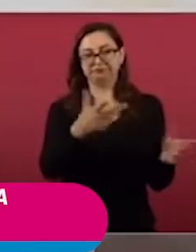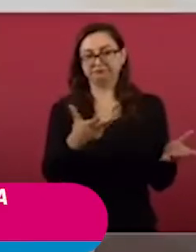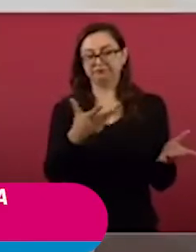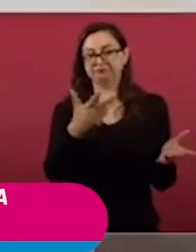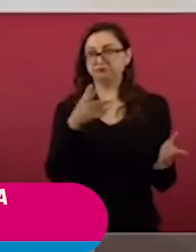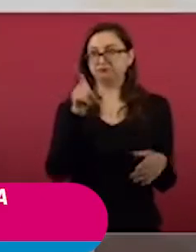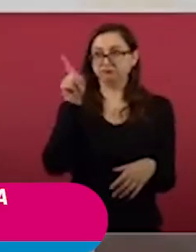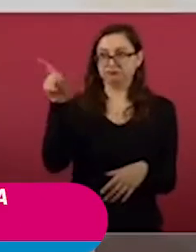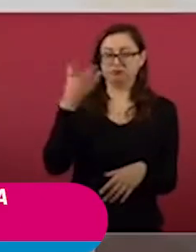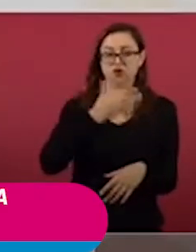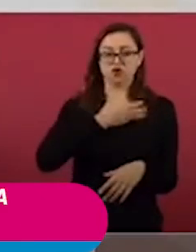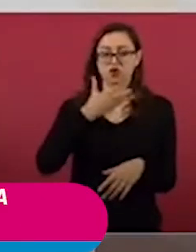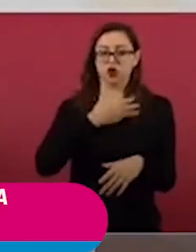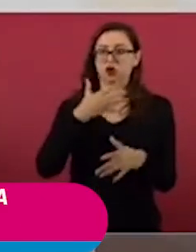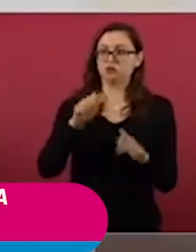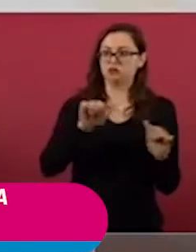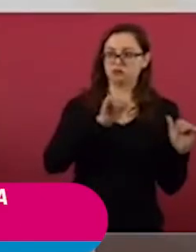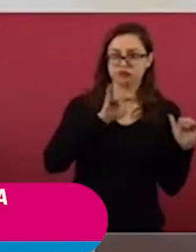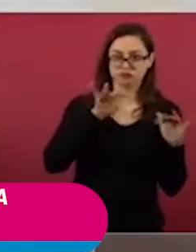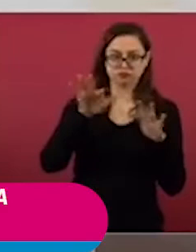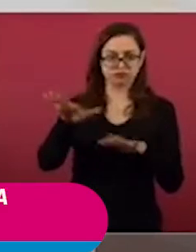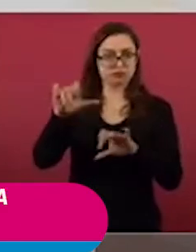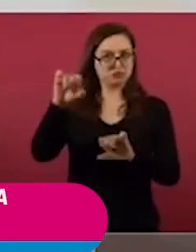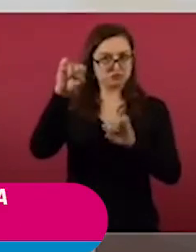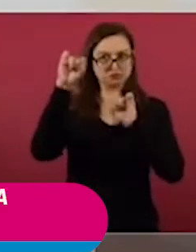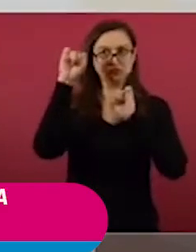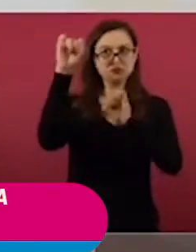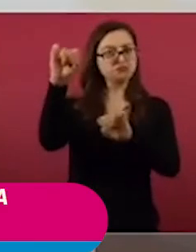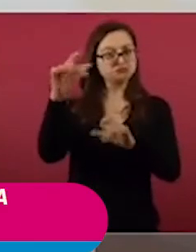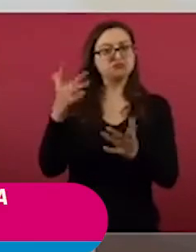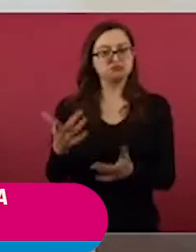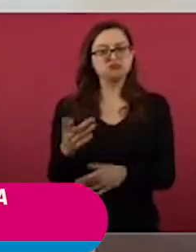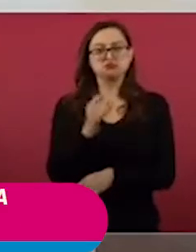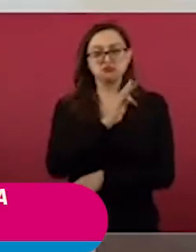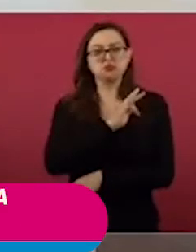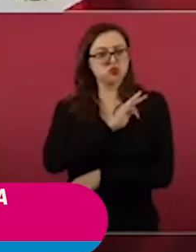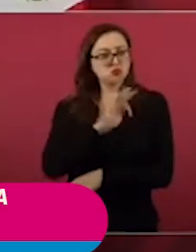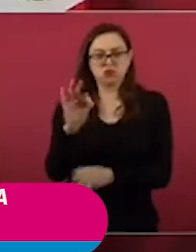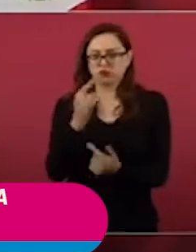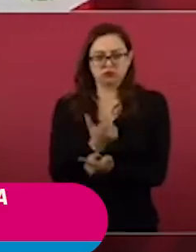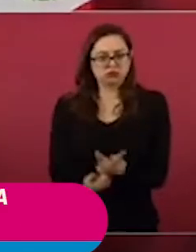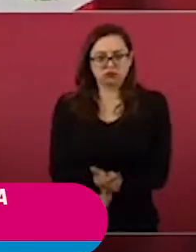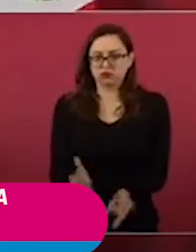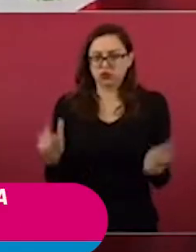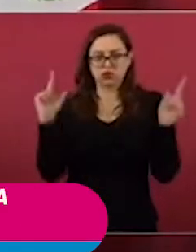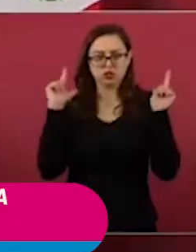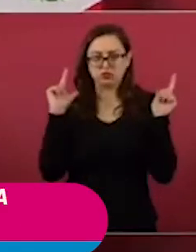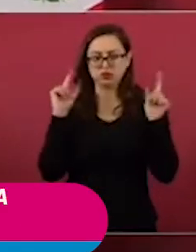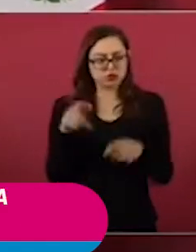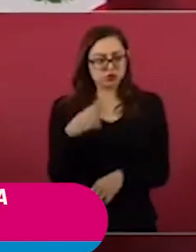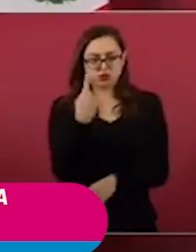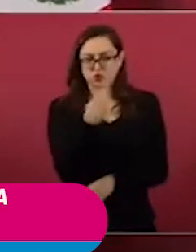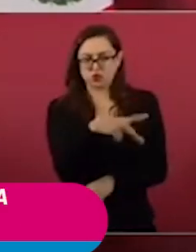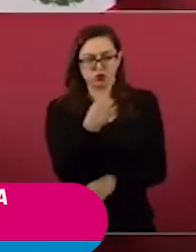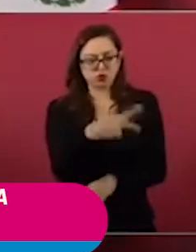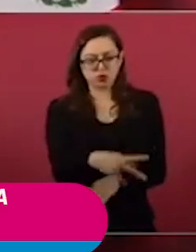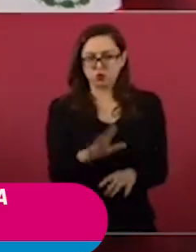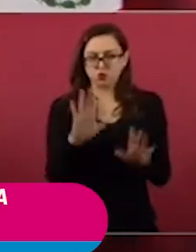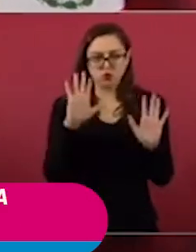Zócalo y que no debía de haber